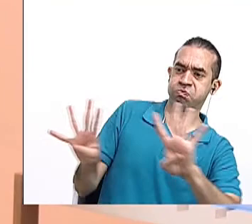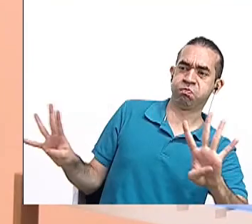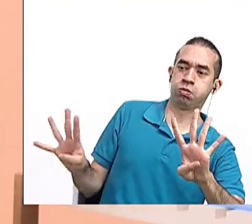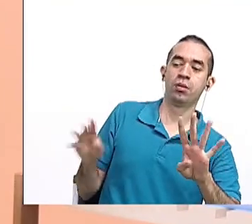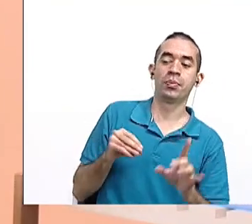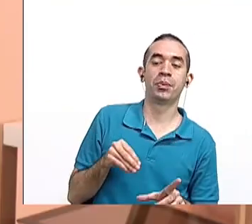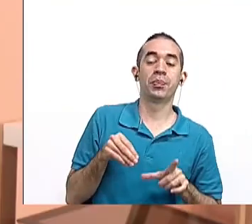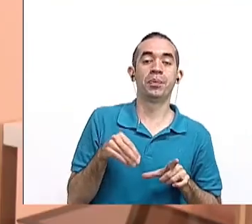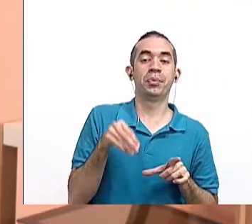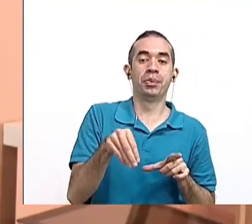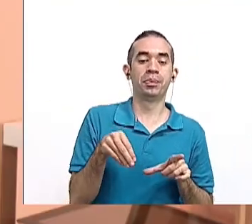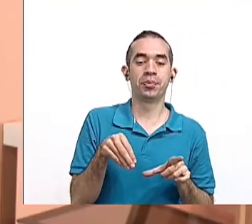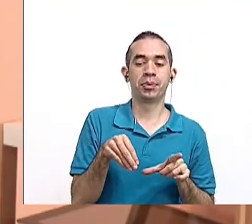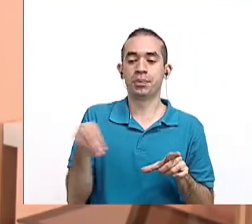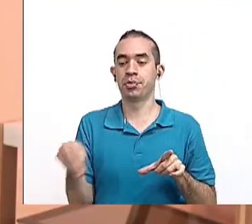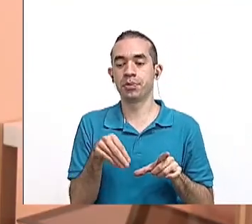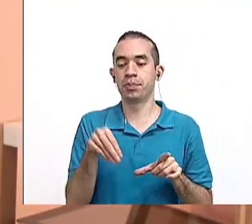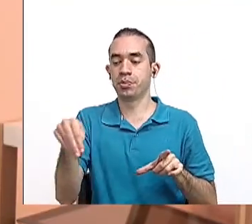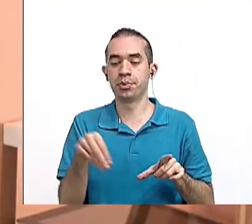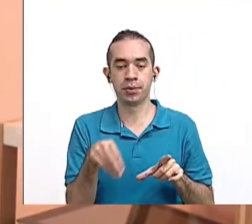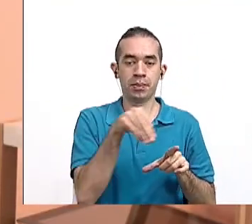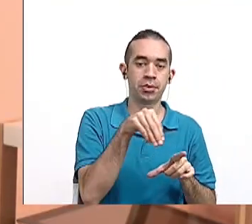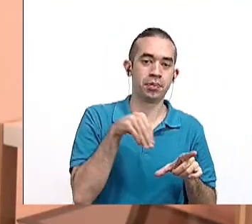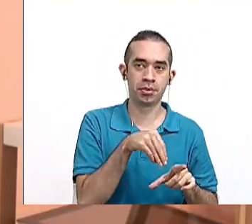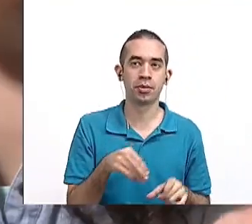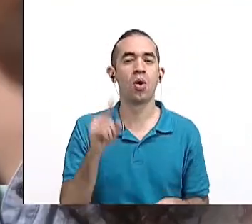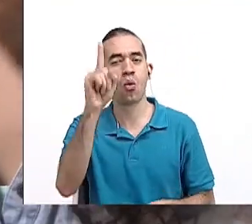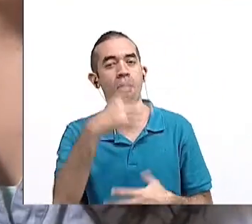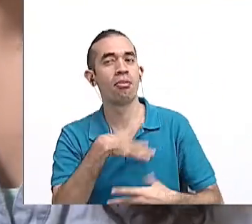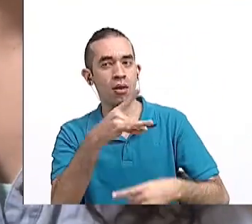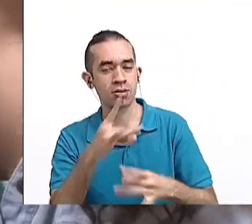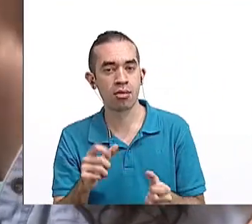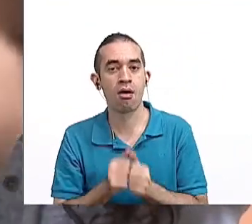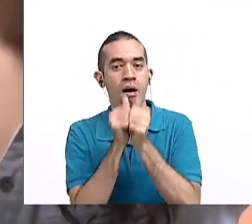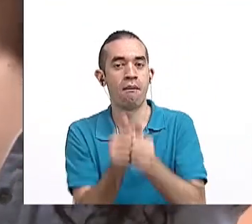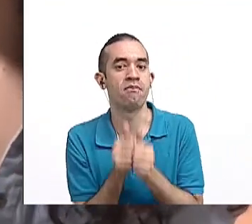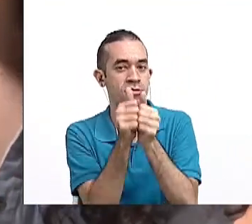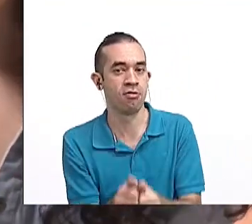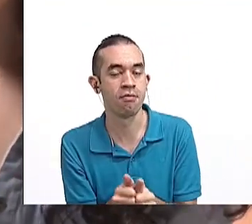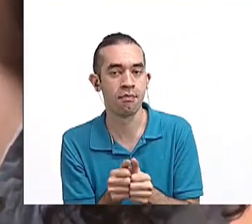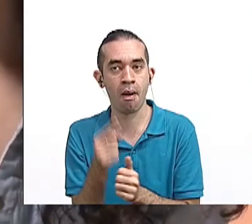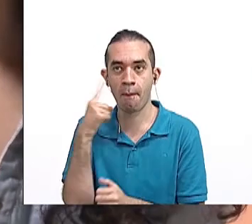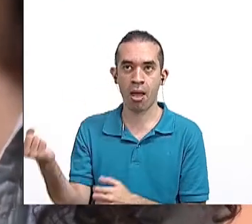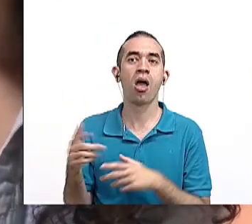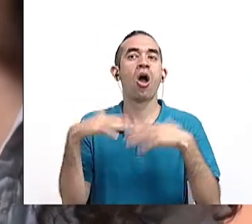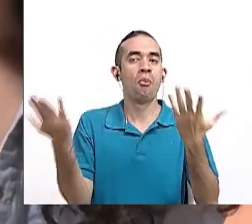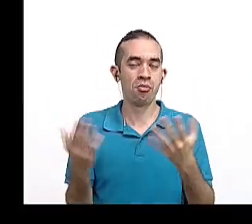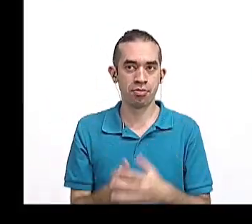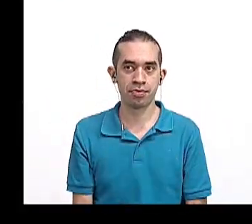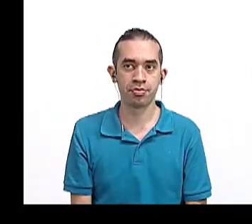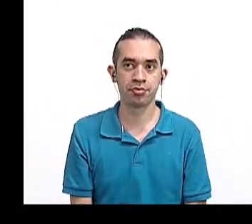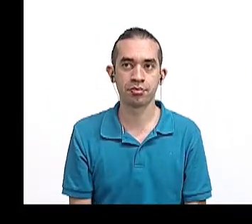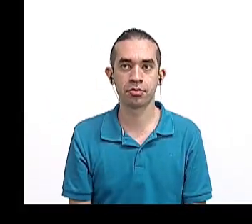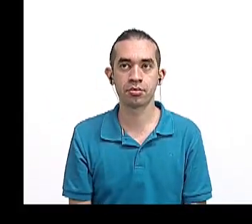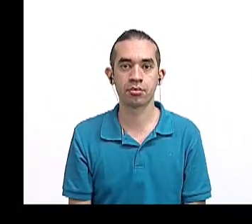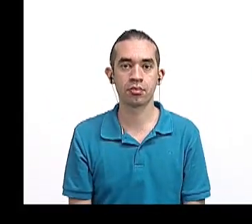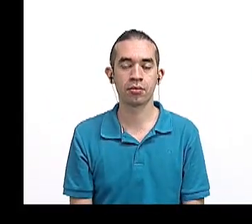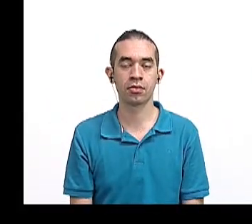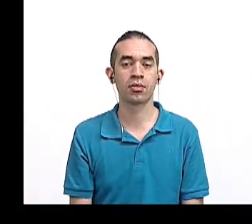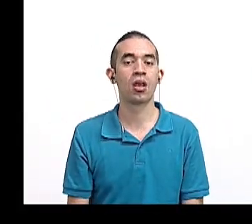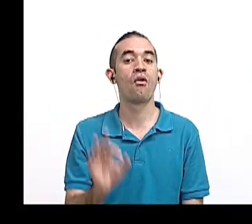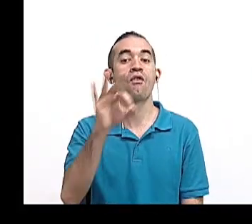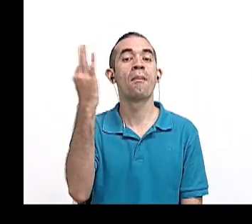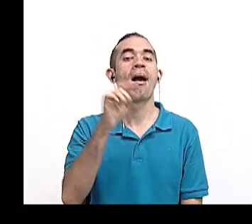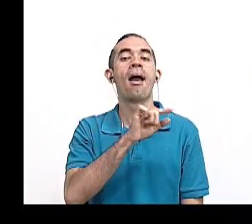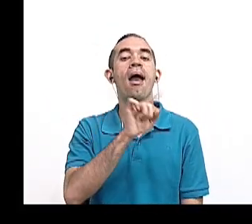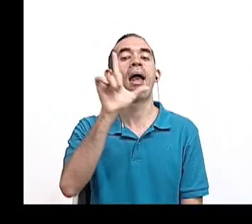todo lado aquí vamos a encontrar una figura súper interesante el caballo que tiene una característica que solo puede moverse